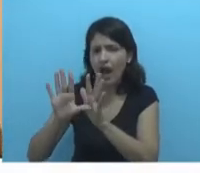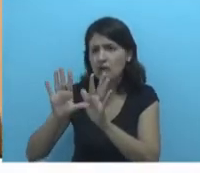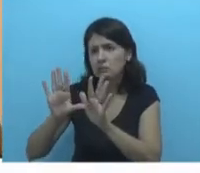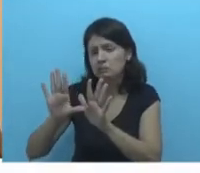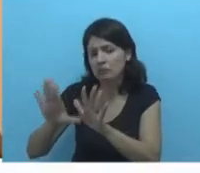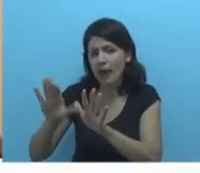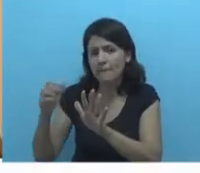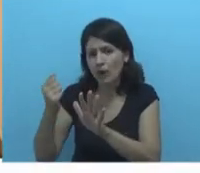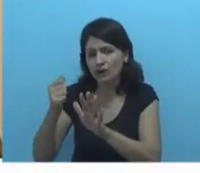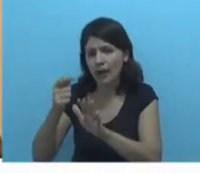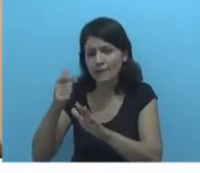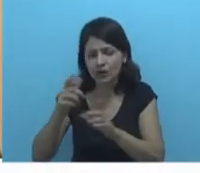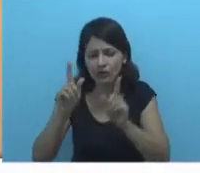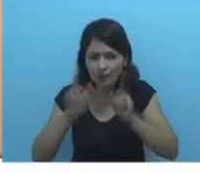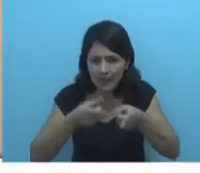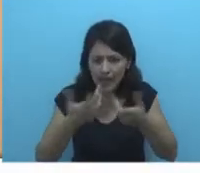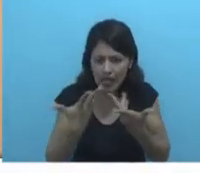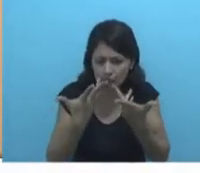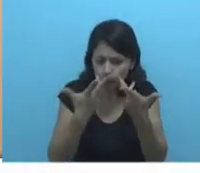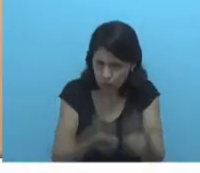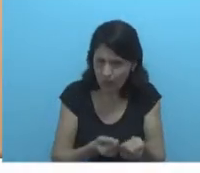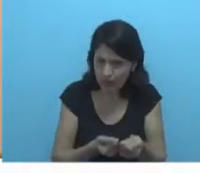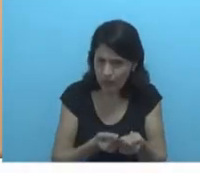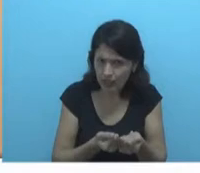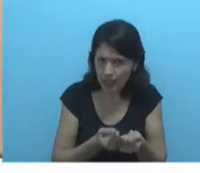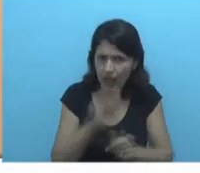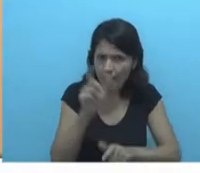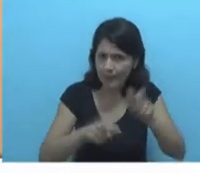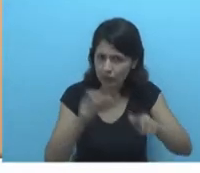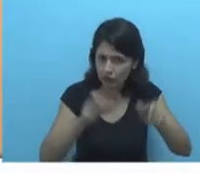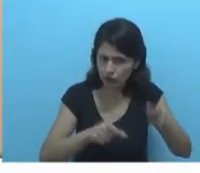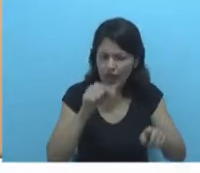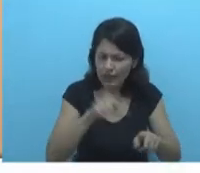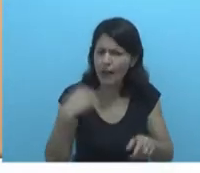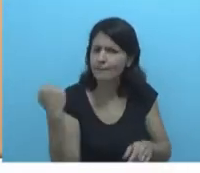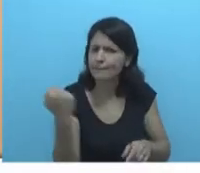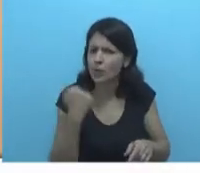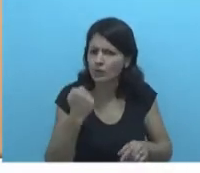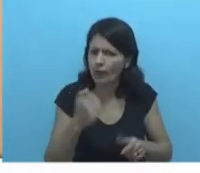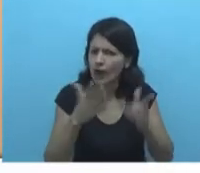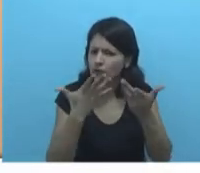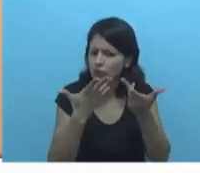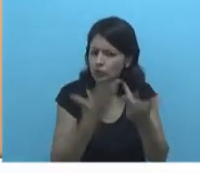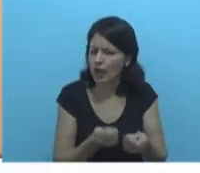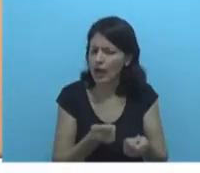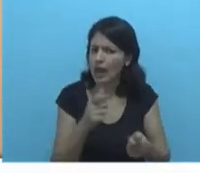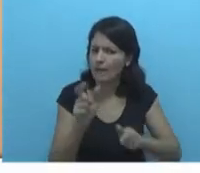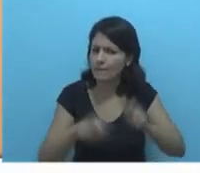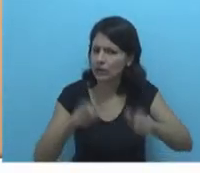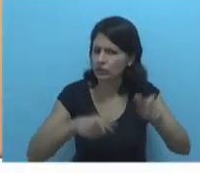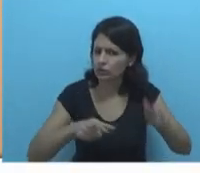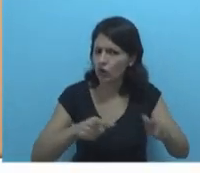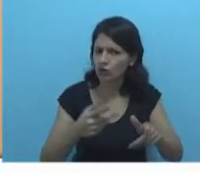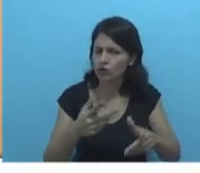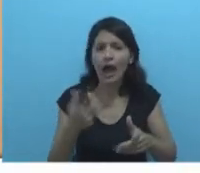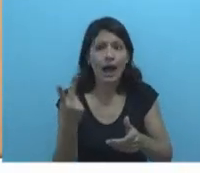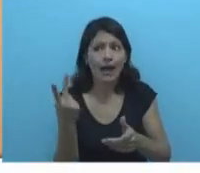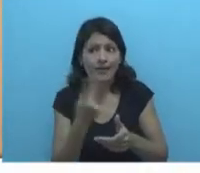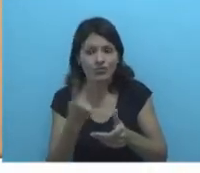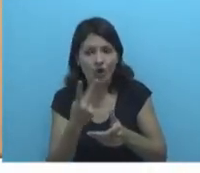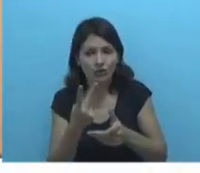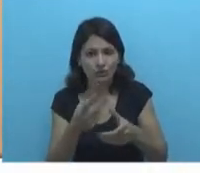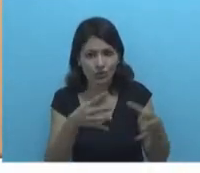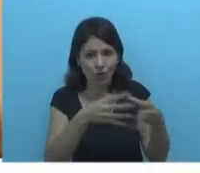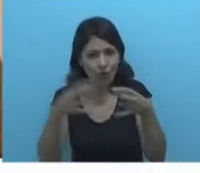los que consumen carne. Porque nosotros estamos convencidos que acá el planteo es integral, no nos podemos